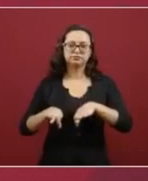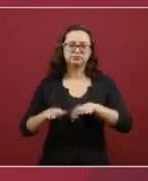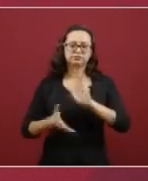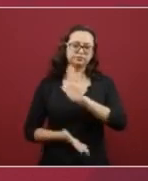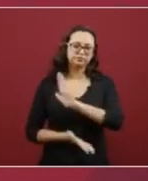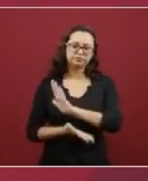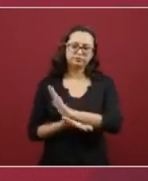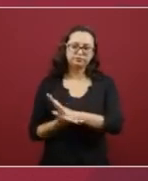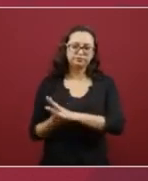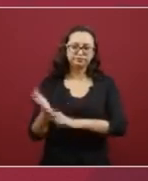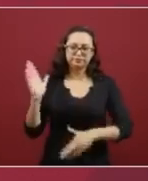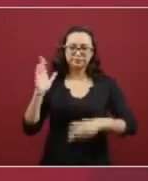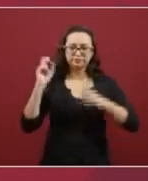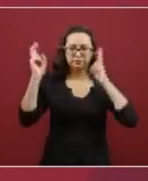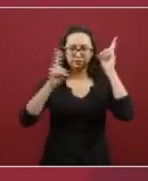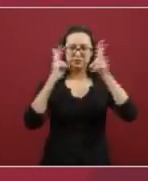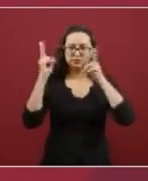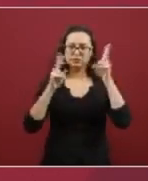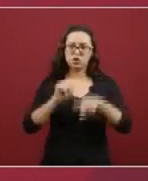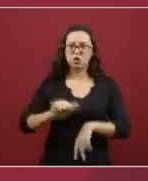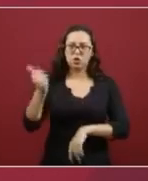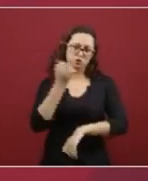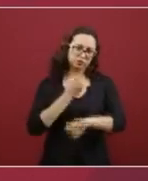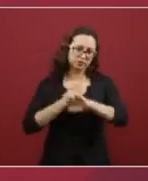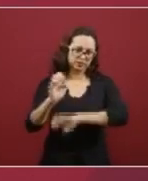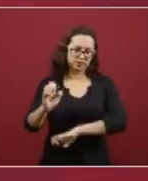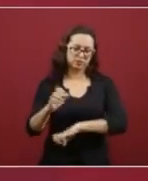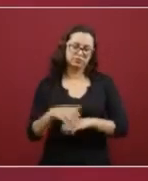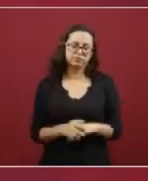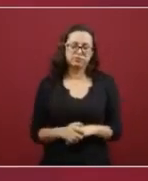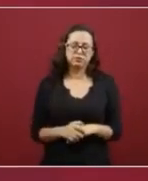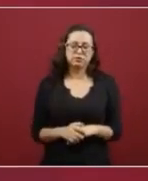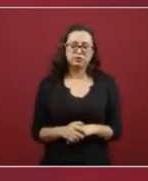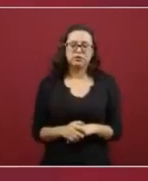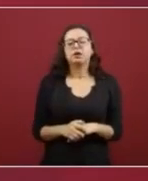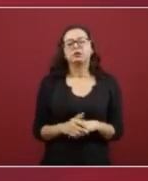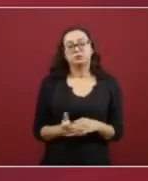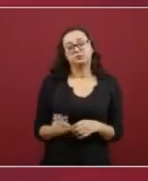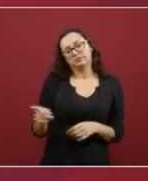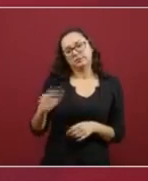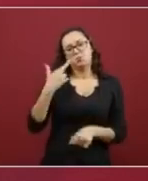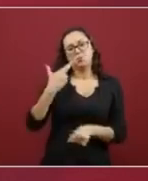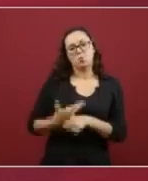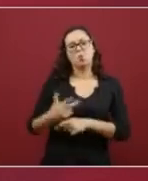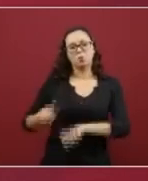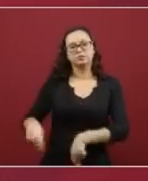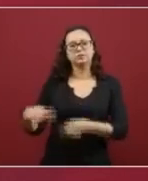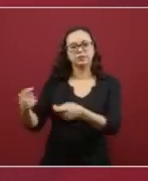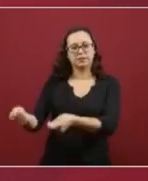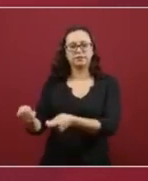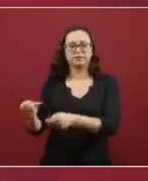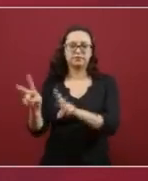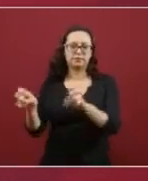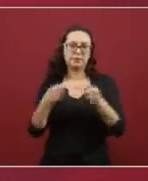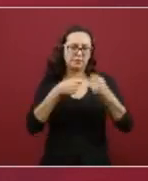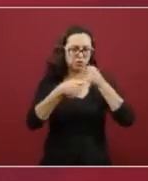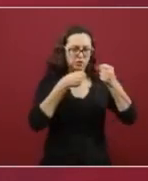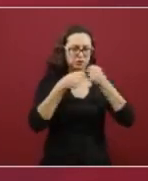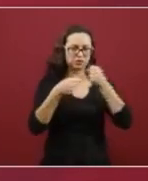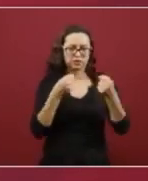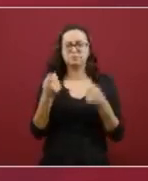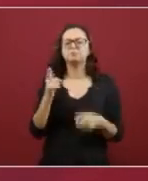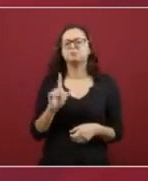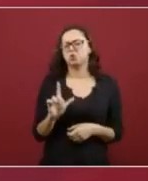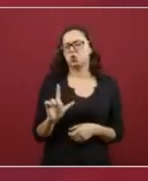haciendo una visita a un estado del país. Entonces, él es el que tiene esta responsabilidad y el